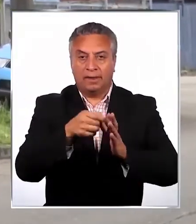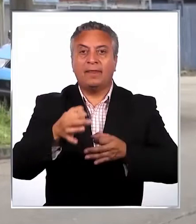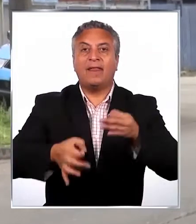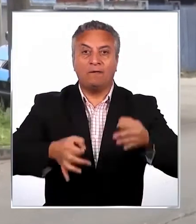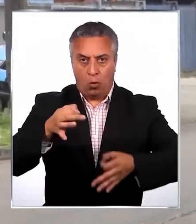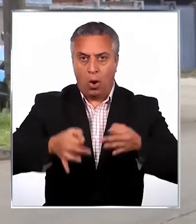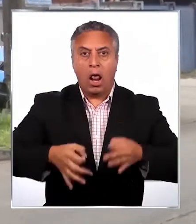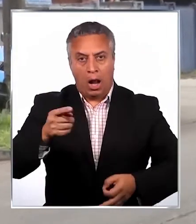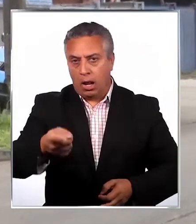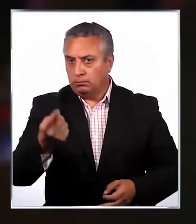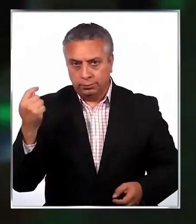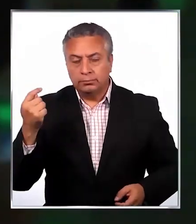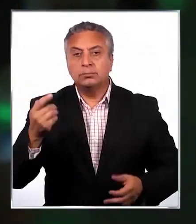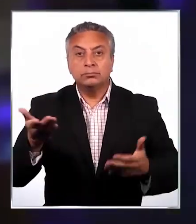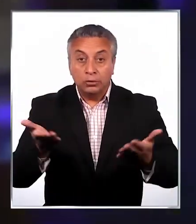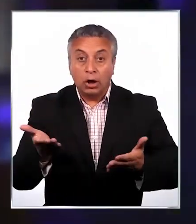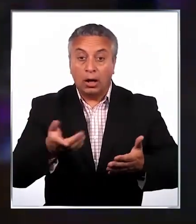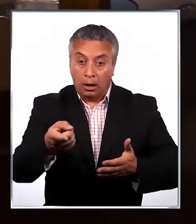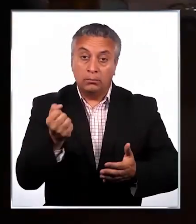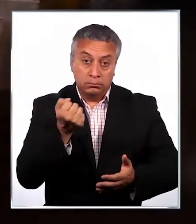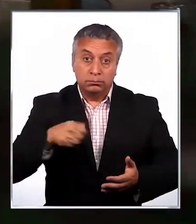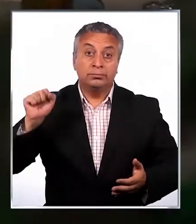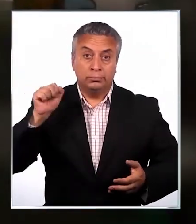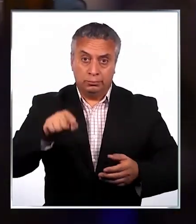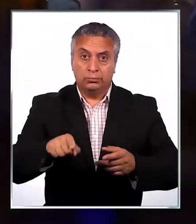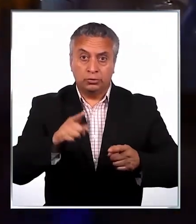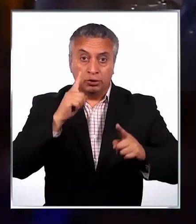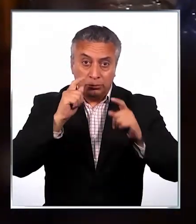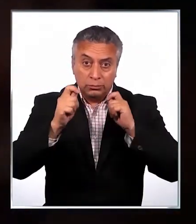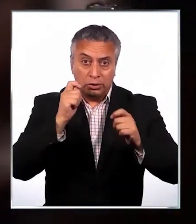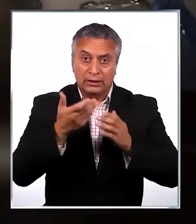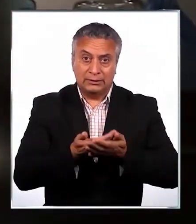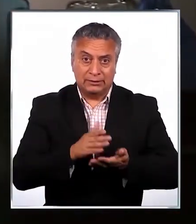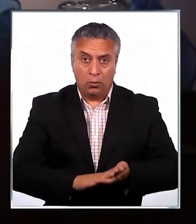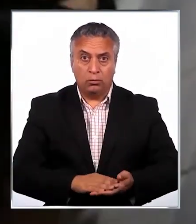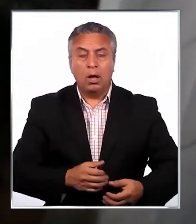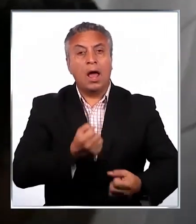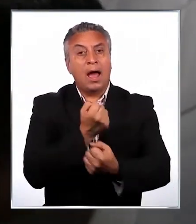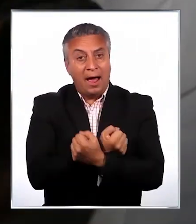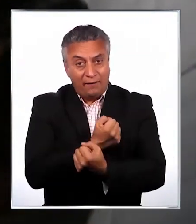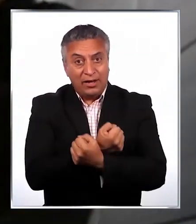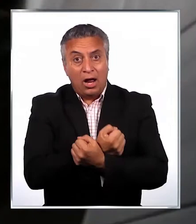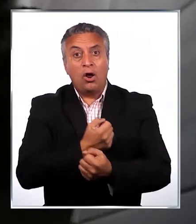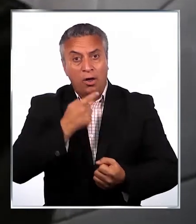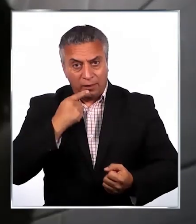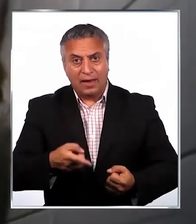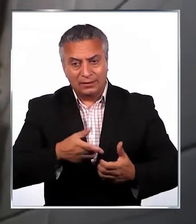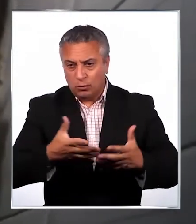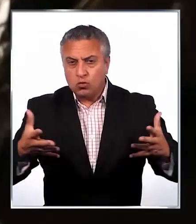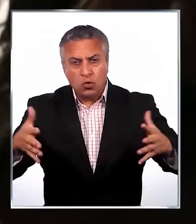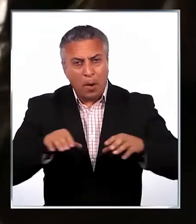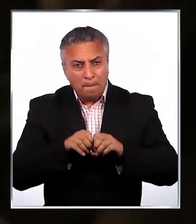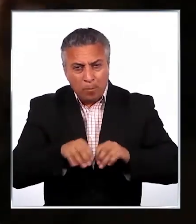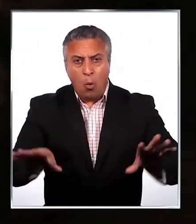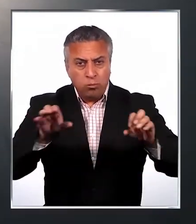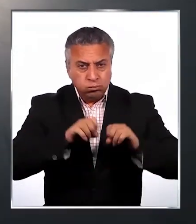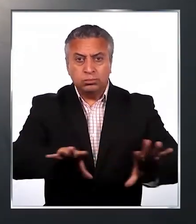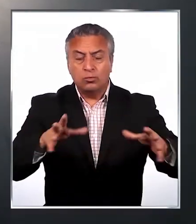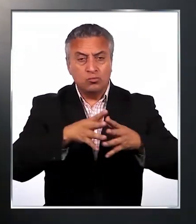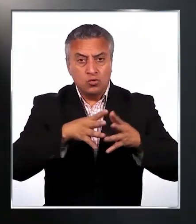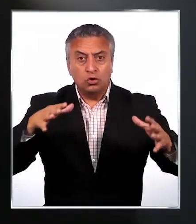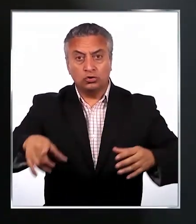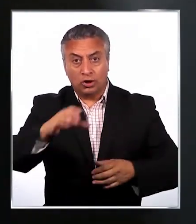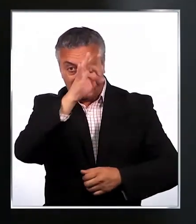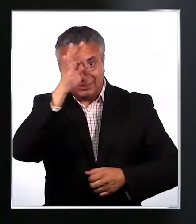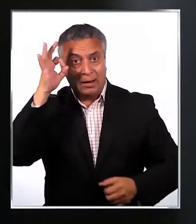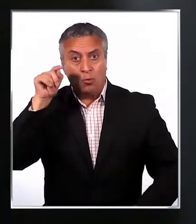318, que se aplica a quienes ponen en riesgo la salud de la población. Carabineros lamentó que, pese a los altos niveles de contagios que tiene la capital